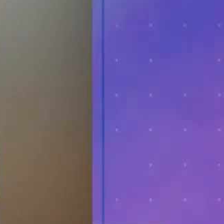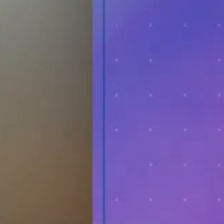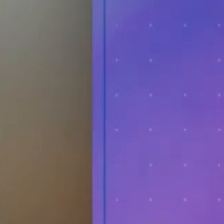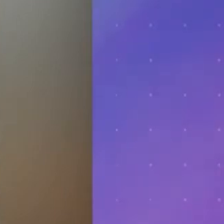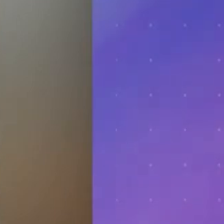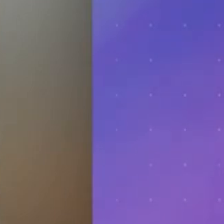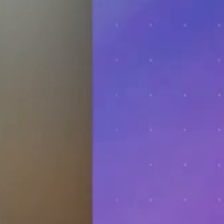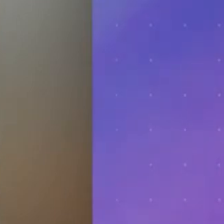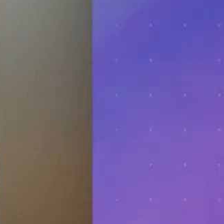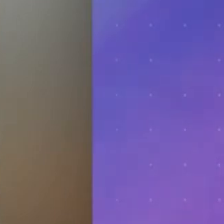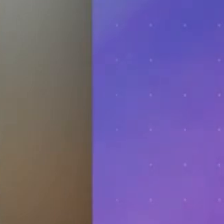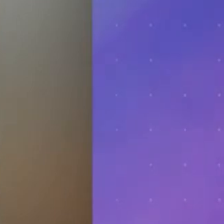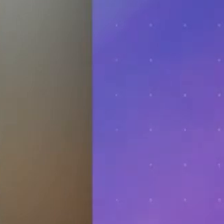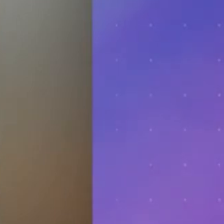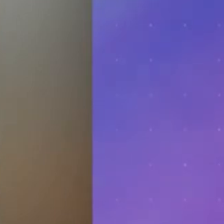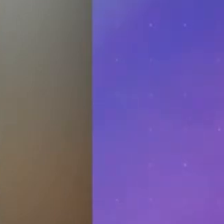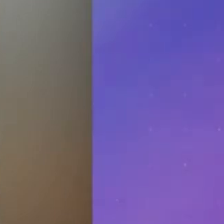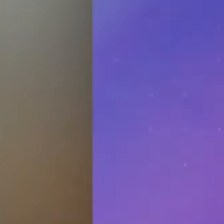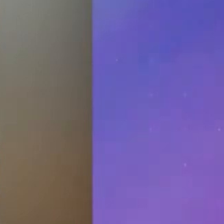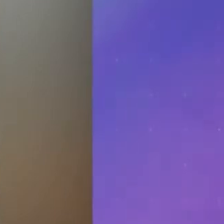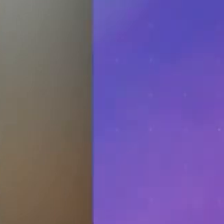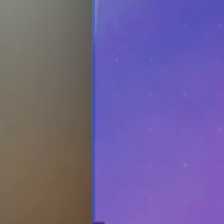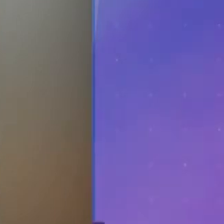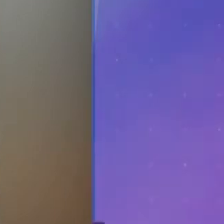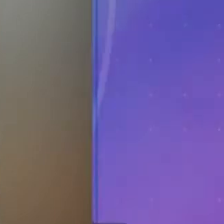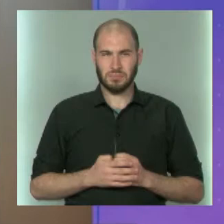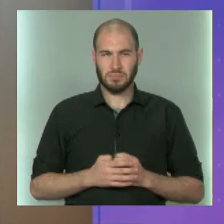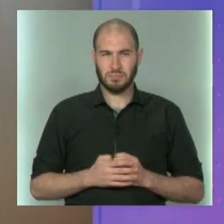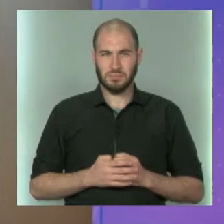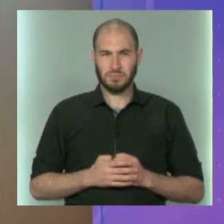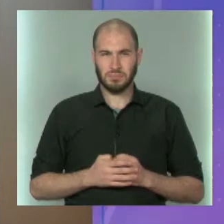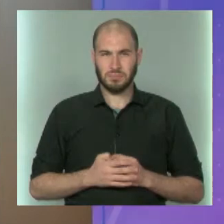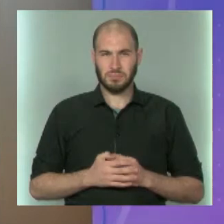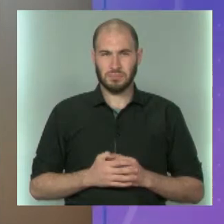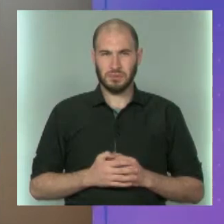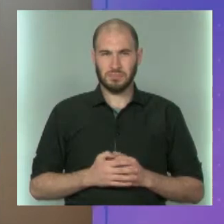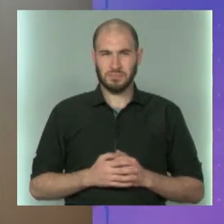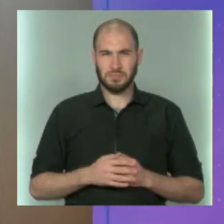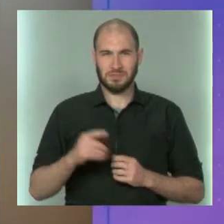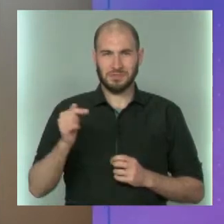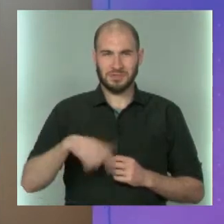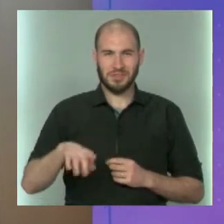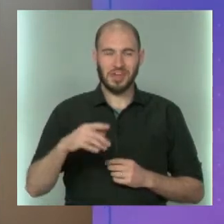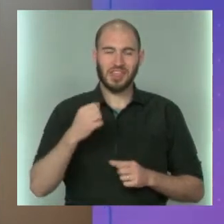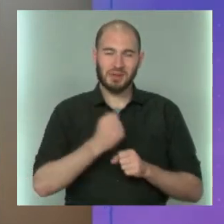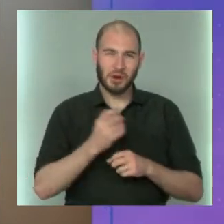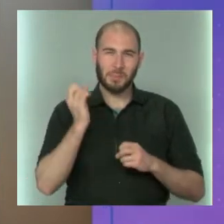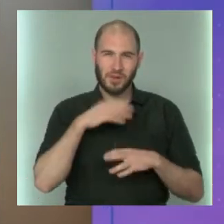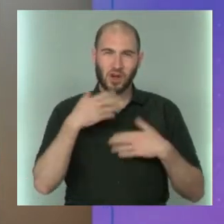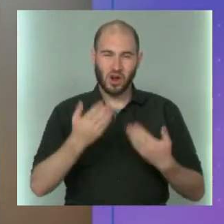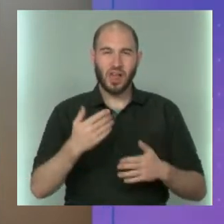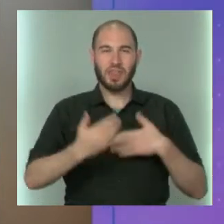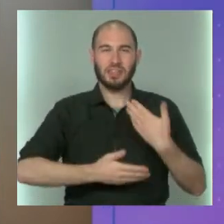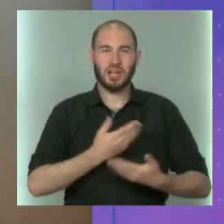es principios y métodos que nos ayuden a vivir mejor, a trabajar mejor, a